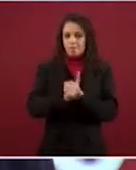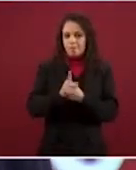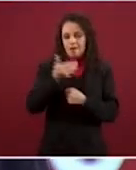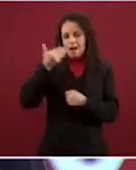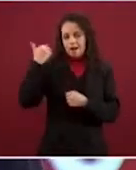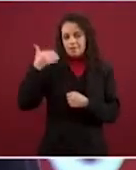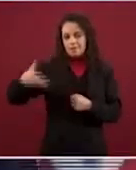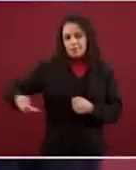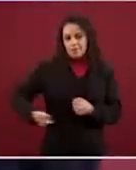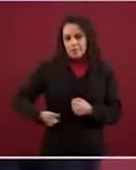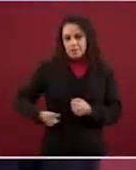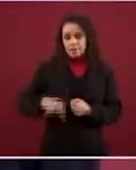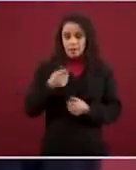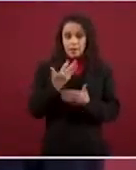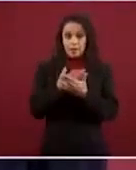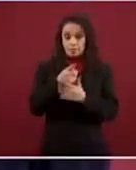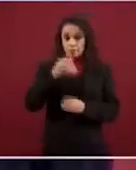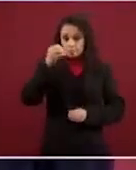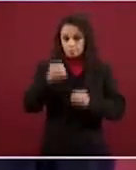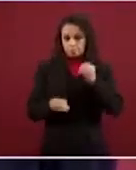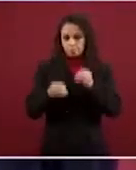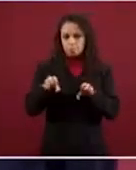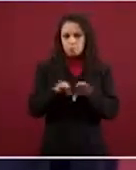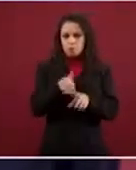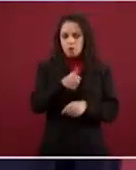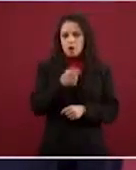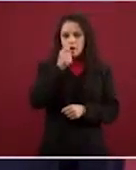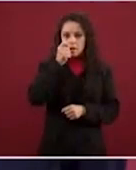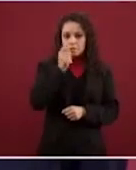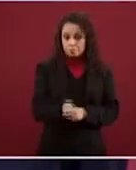resuelva sobre cómo